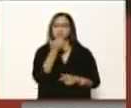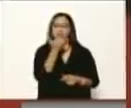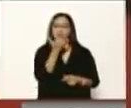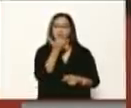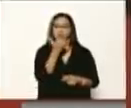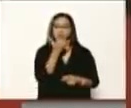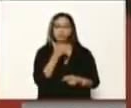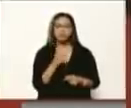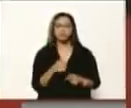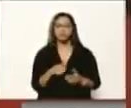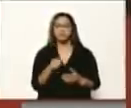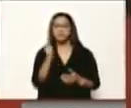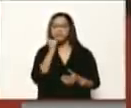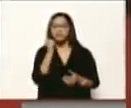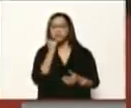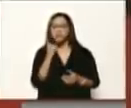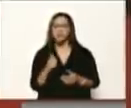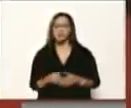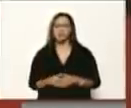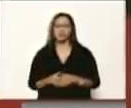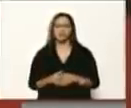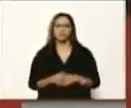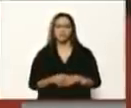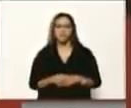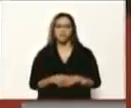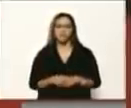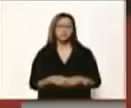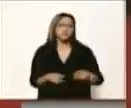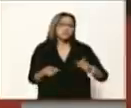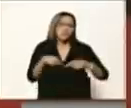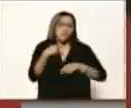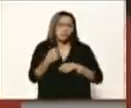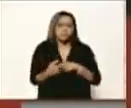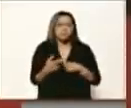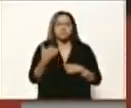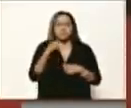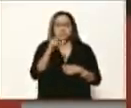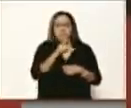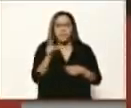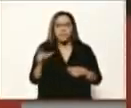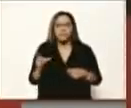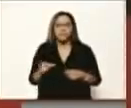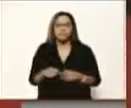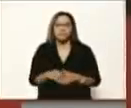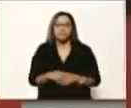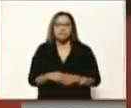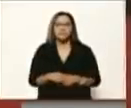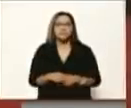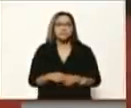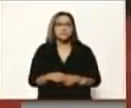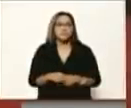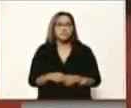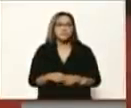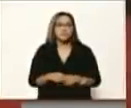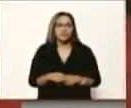o cometen abusos. Lo otro es que hay gente que no recibió el favor